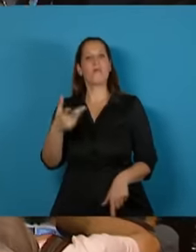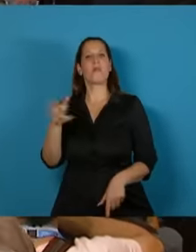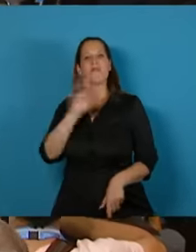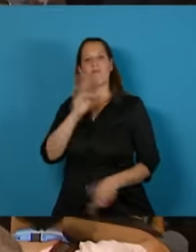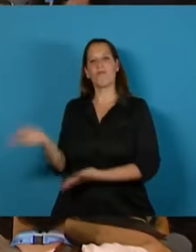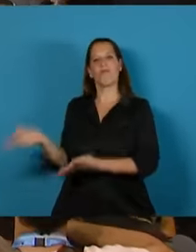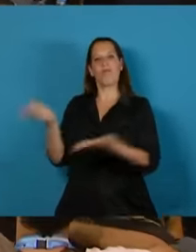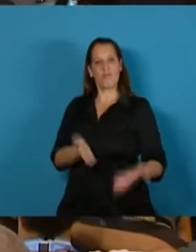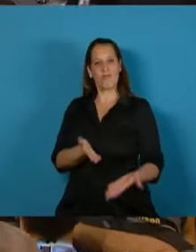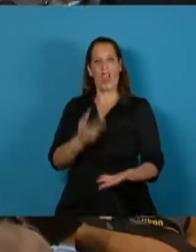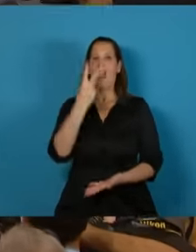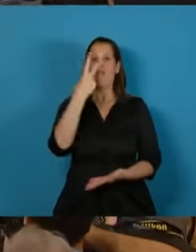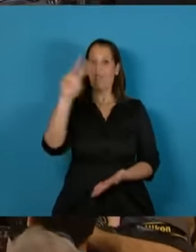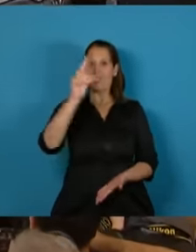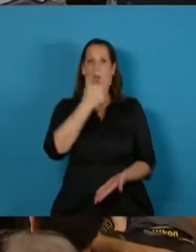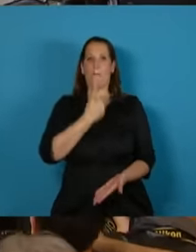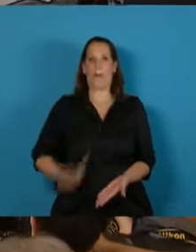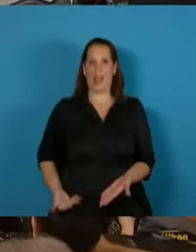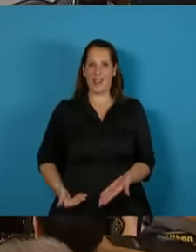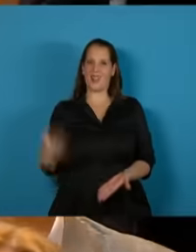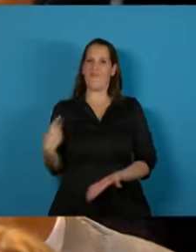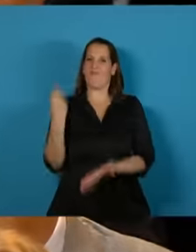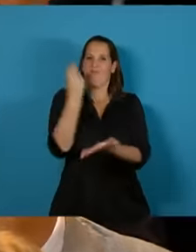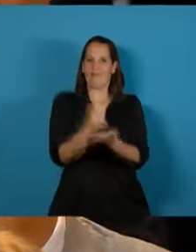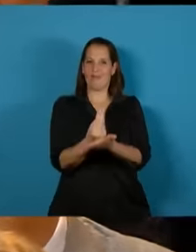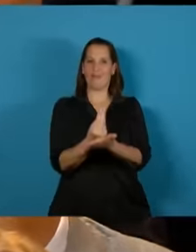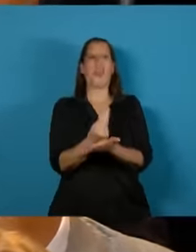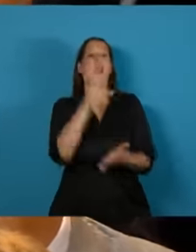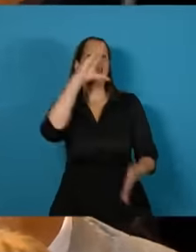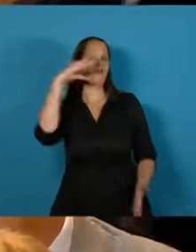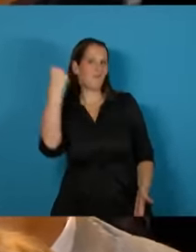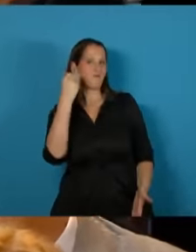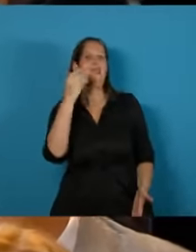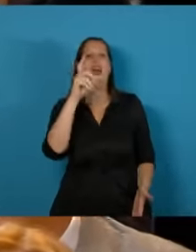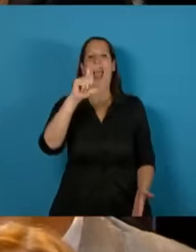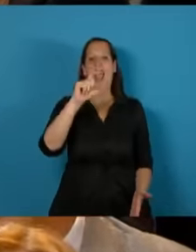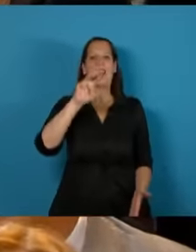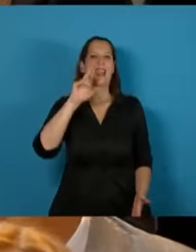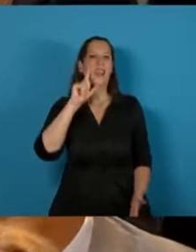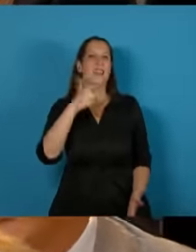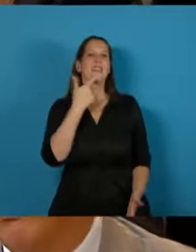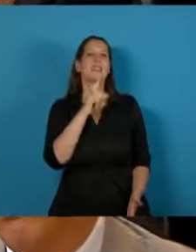vicepresidenta de la Nación electa, doña Cristina Fernández de Kirchner.